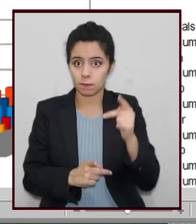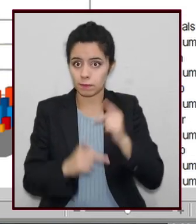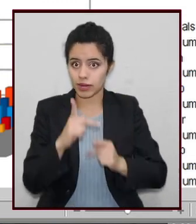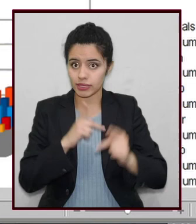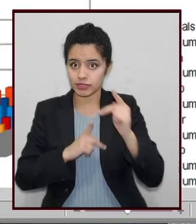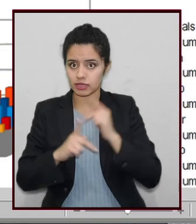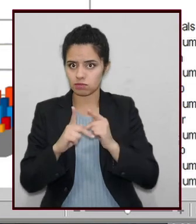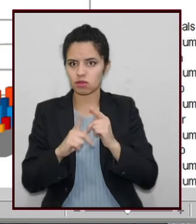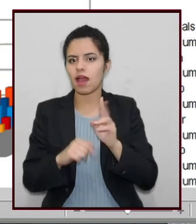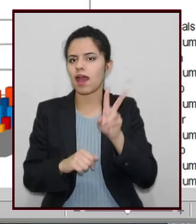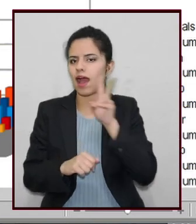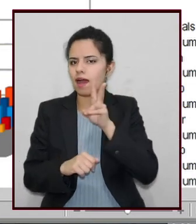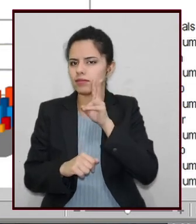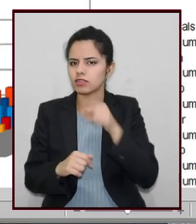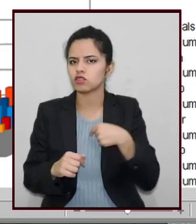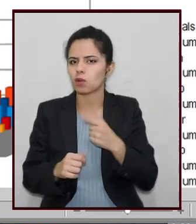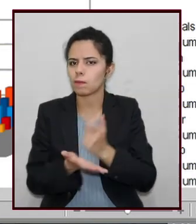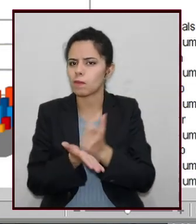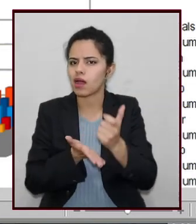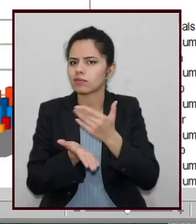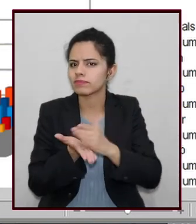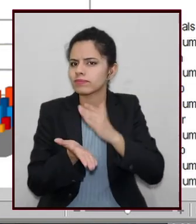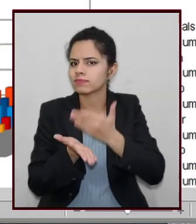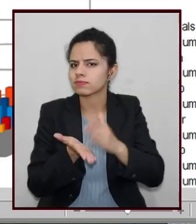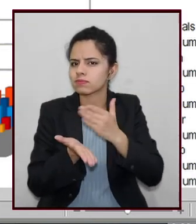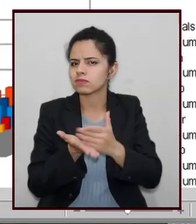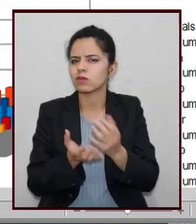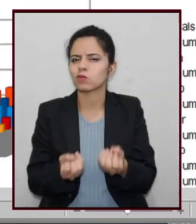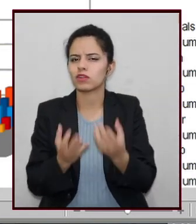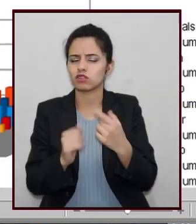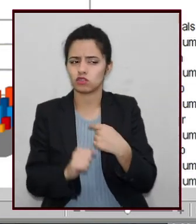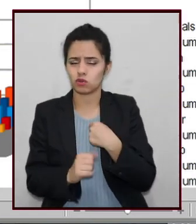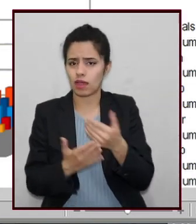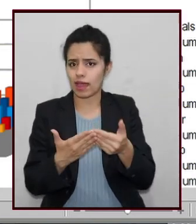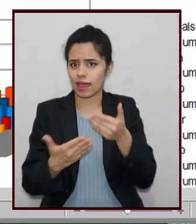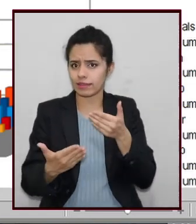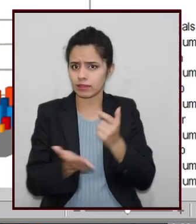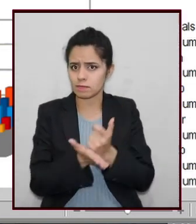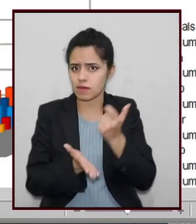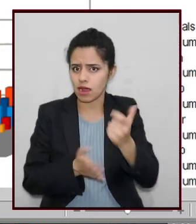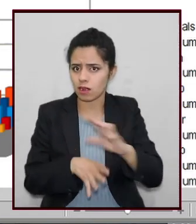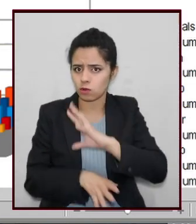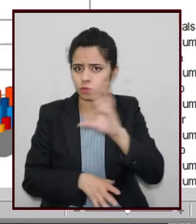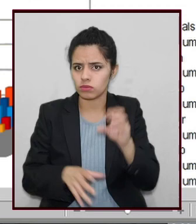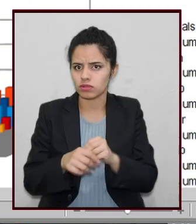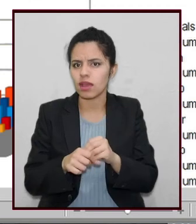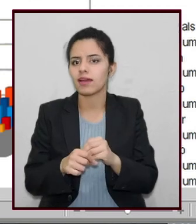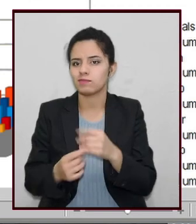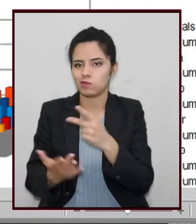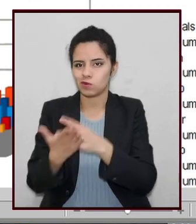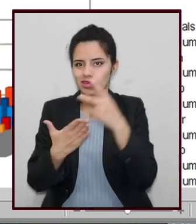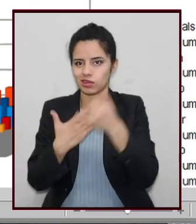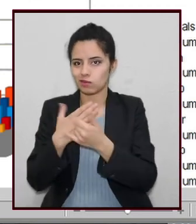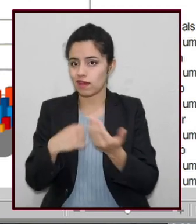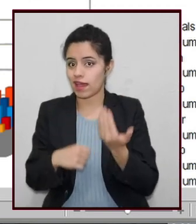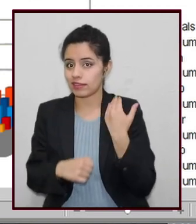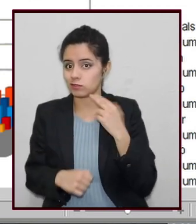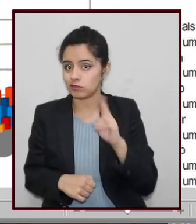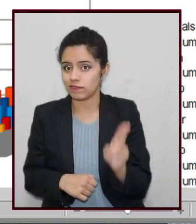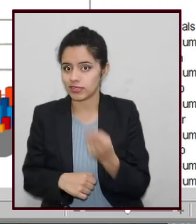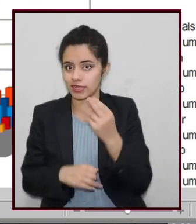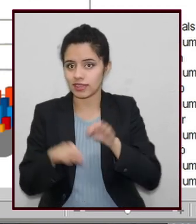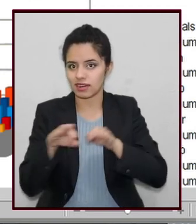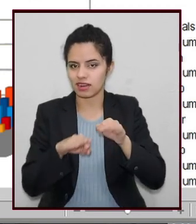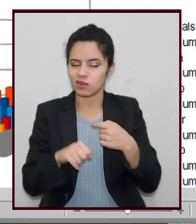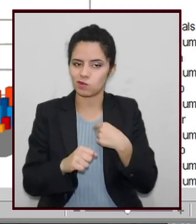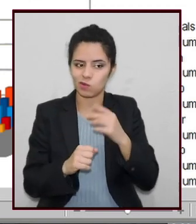ver pues, dónde estoy en ese crédito, qué puedo hacer para pues, salir de él lo antes posible, pues saco justo el proyecto que hice en esa materia. Las hojas